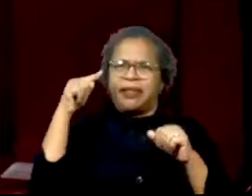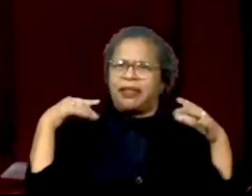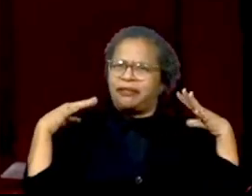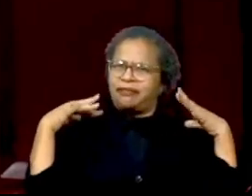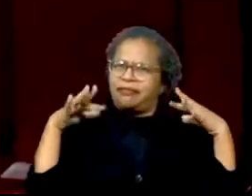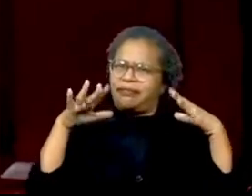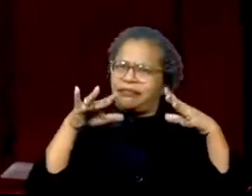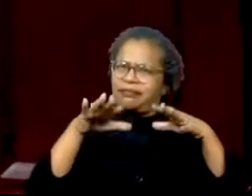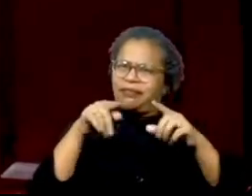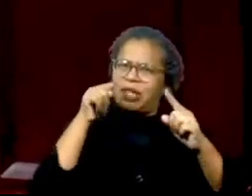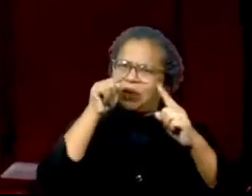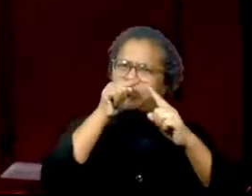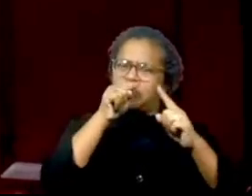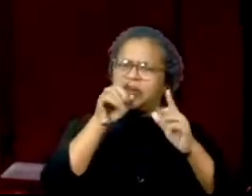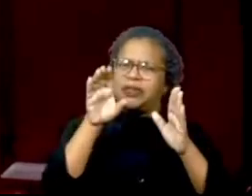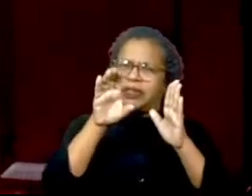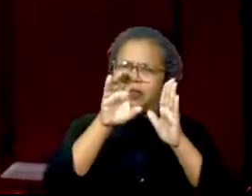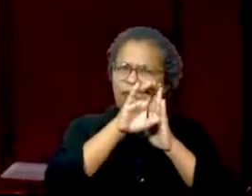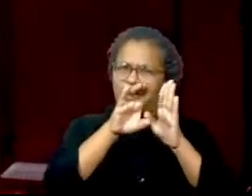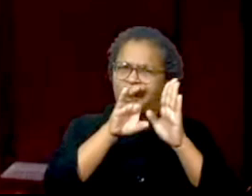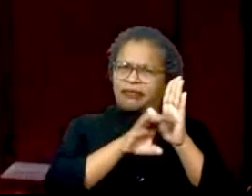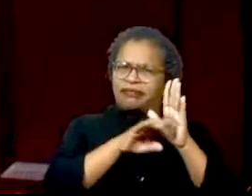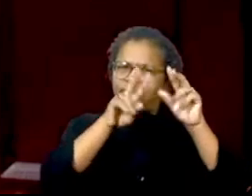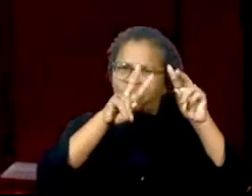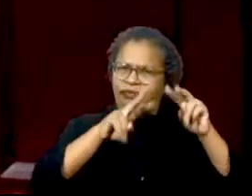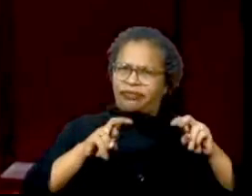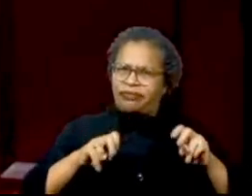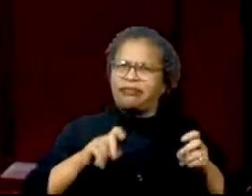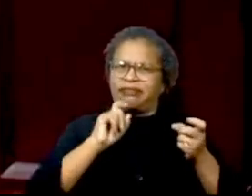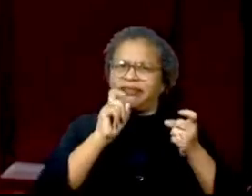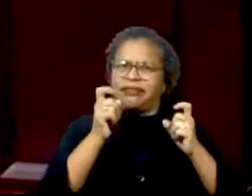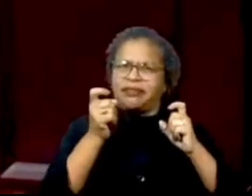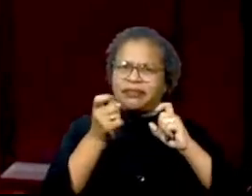saber en la ley que convoca